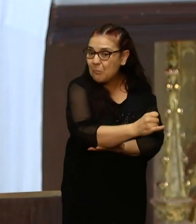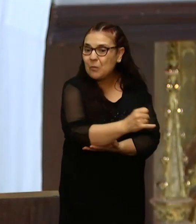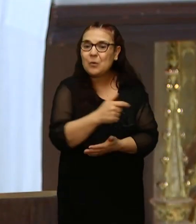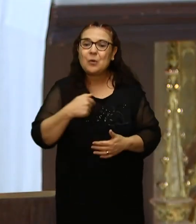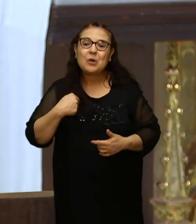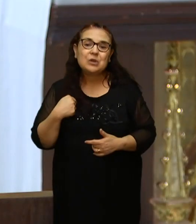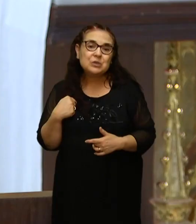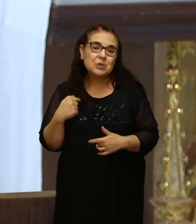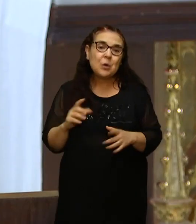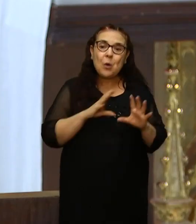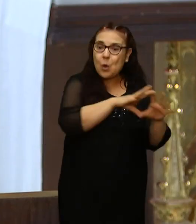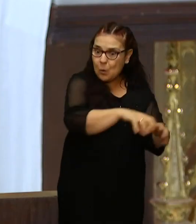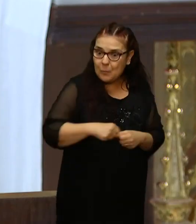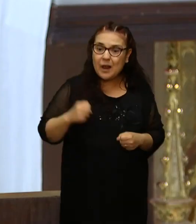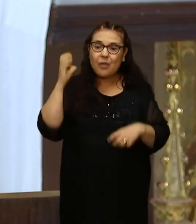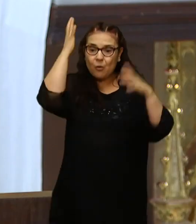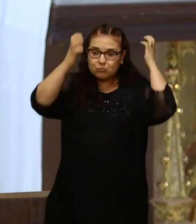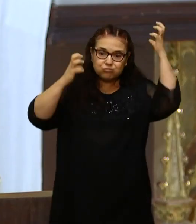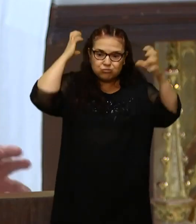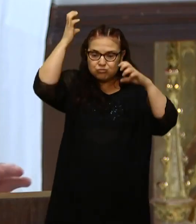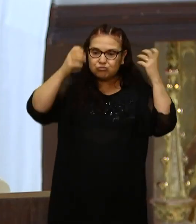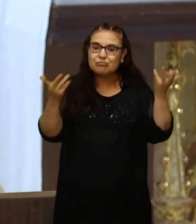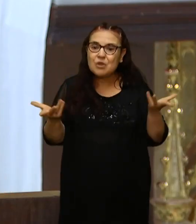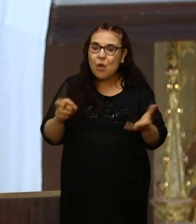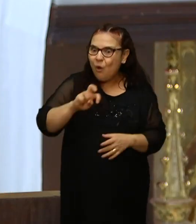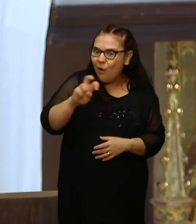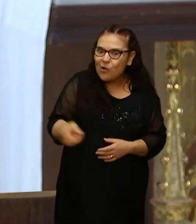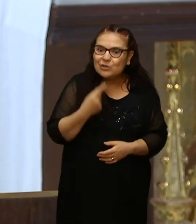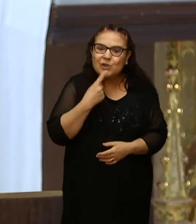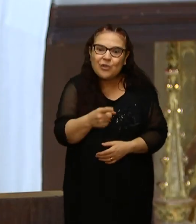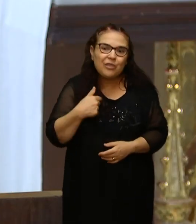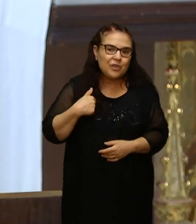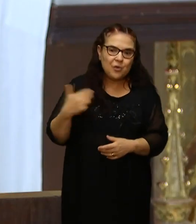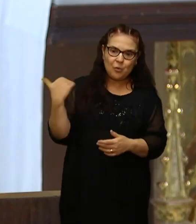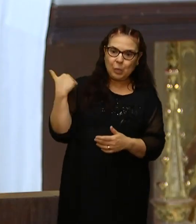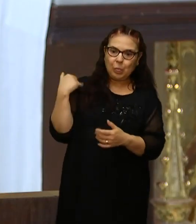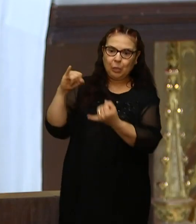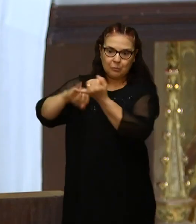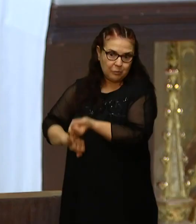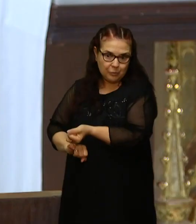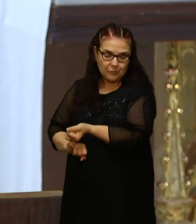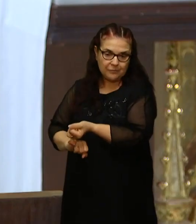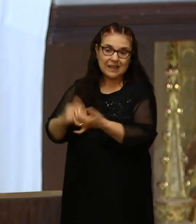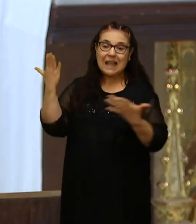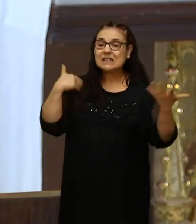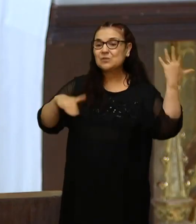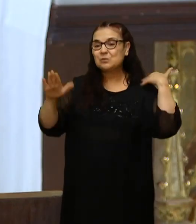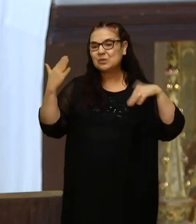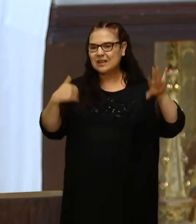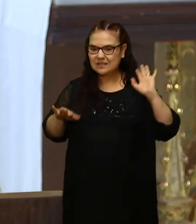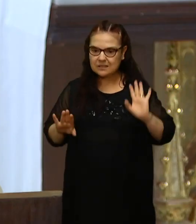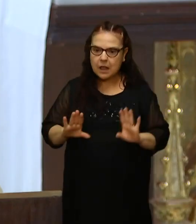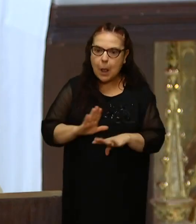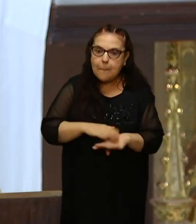comprado 5 yuntas de bueyes, el otro que se ha casado. Son excusas para